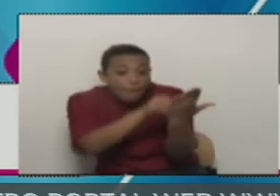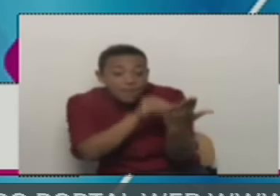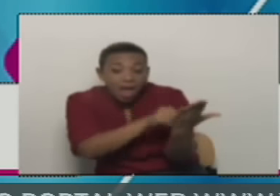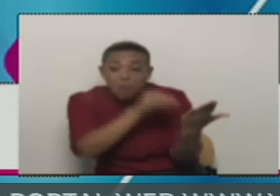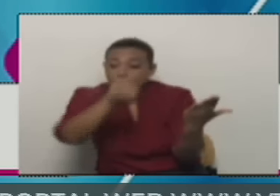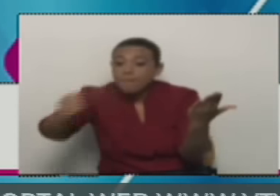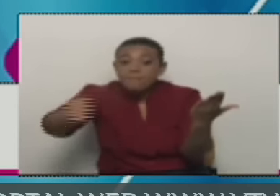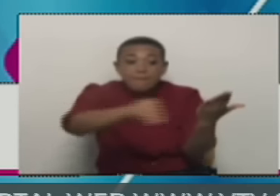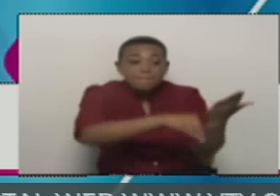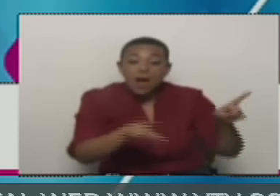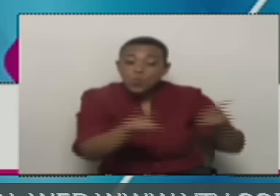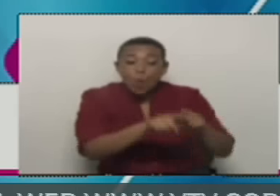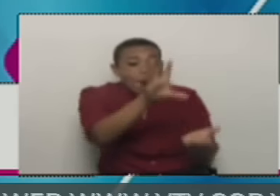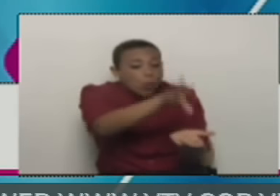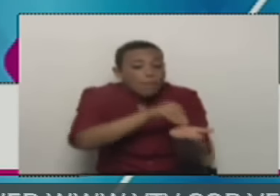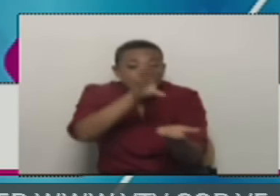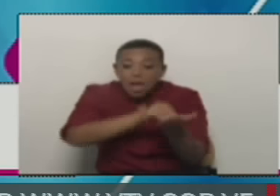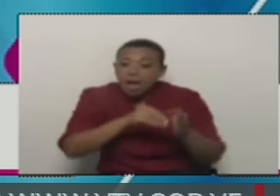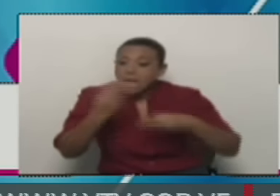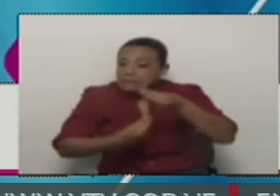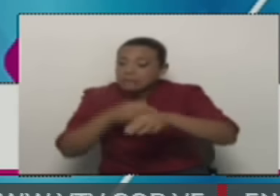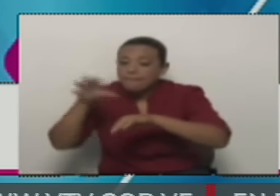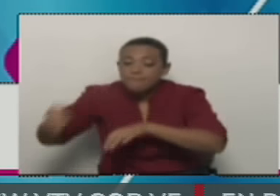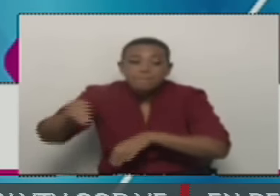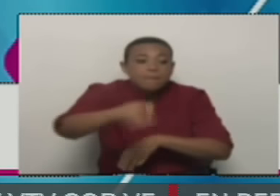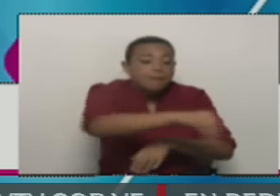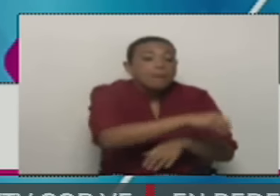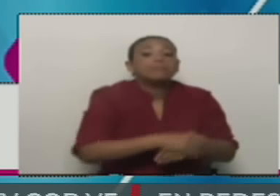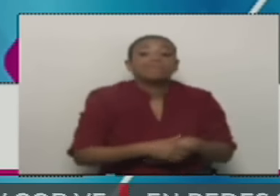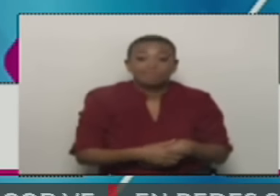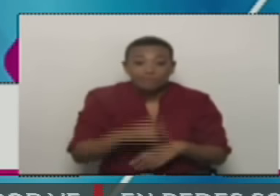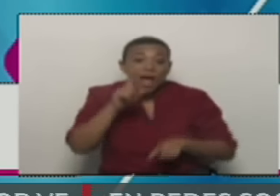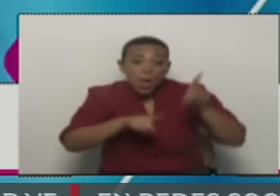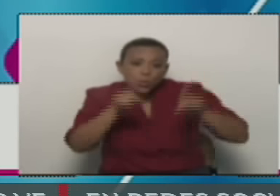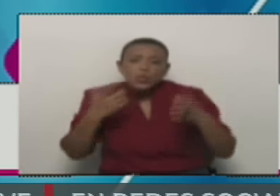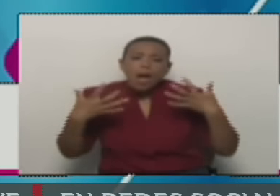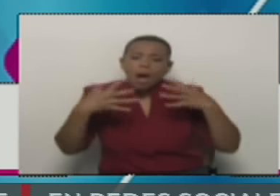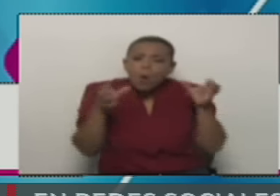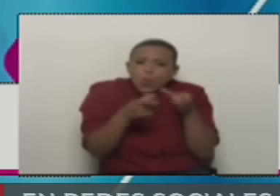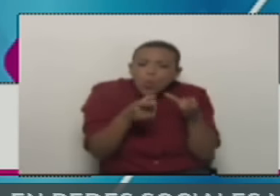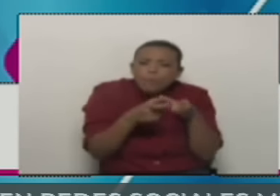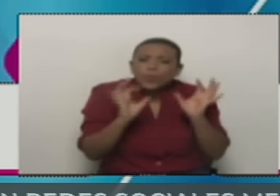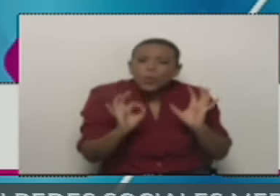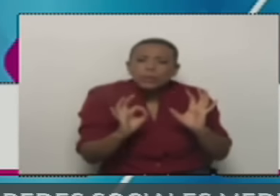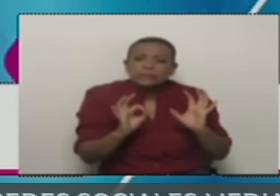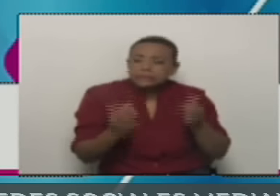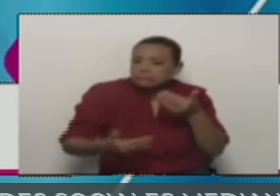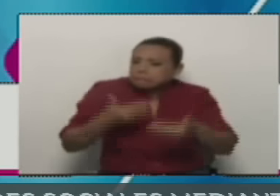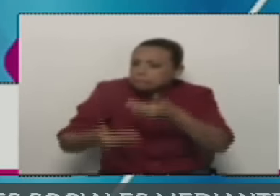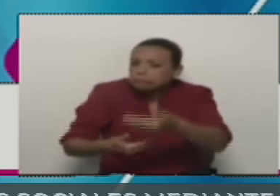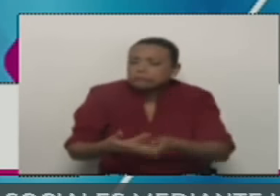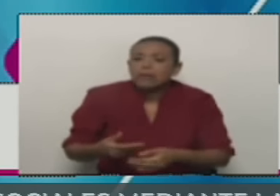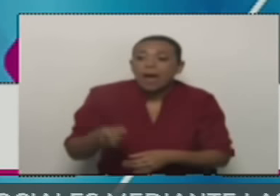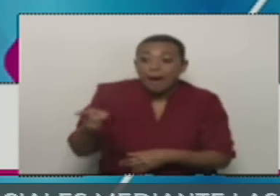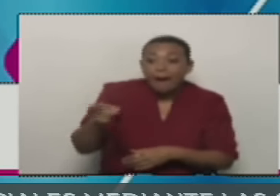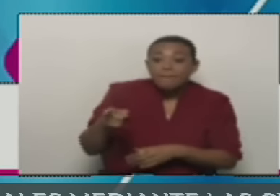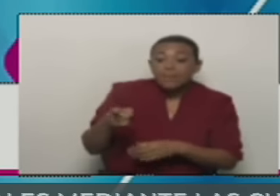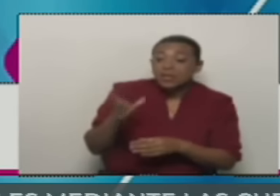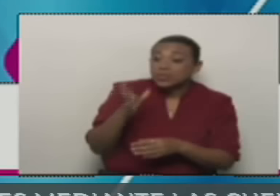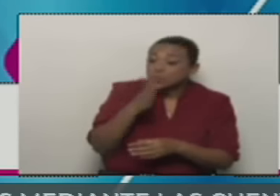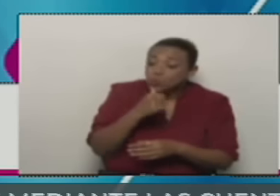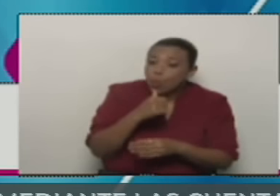le vamos a solicitar unos recursos para apoyar, dotar con algunas pequeñas herramientas, de manera que avance. Le hemos propuesto al Movimiento Sin Tierra de